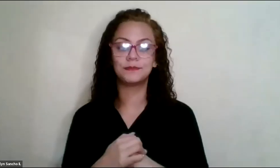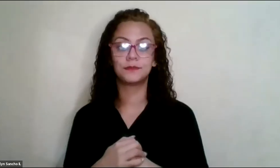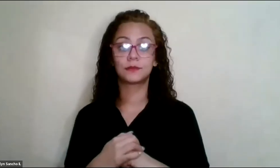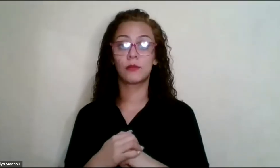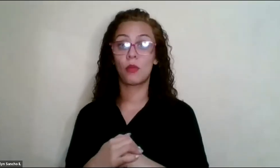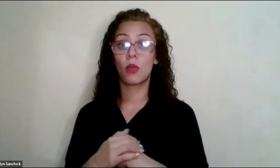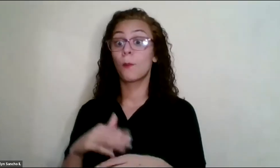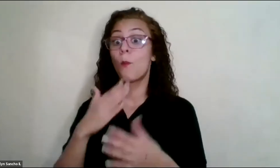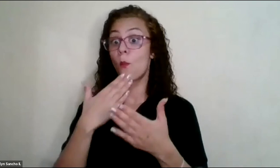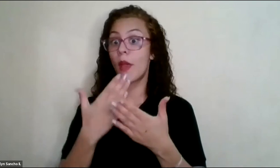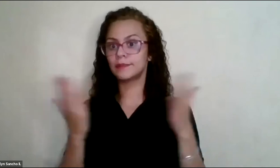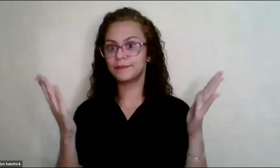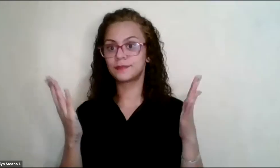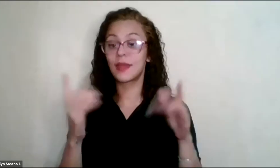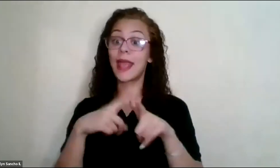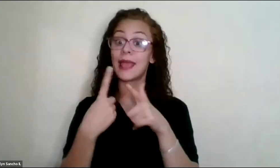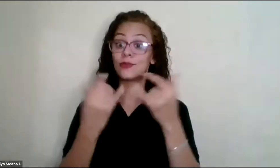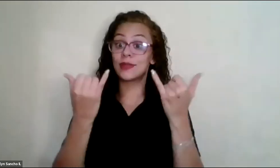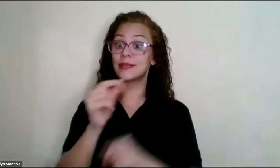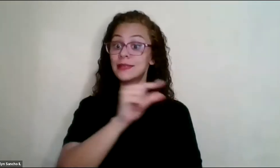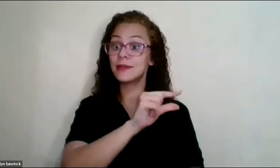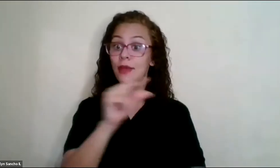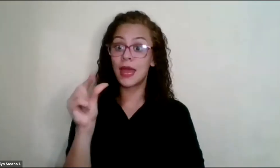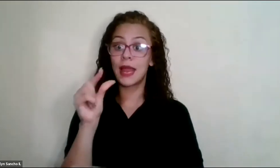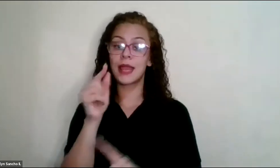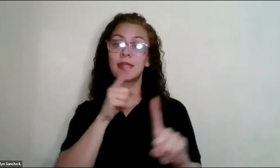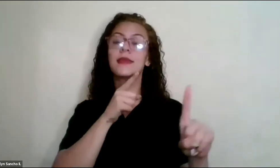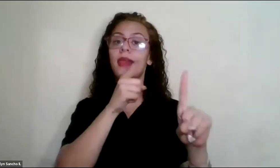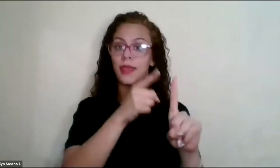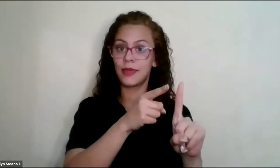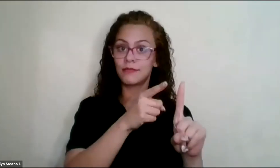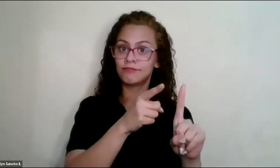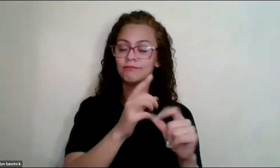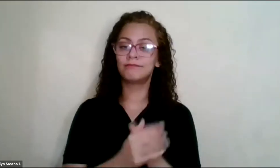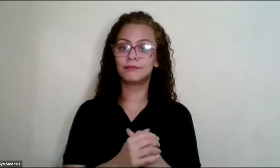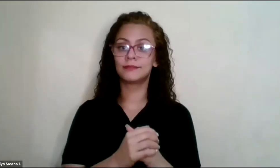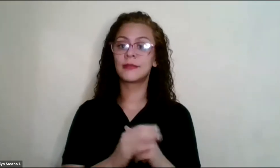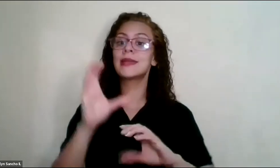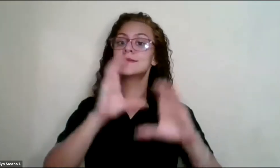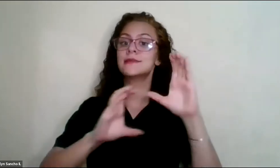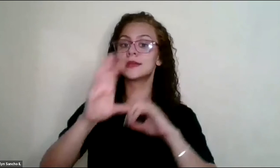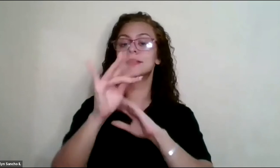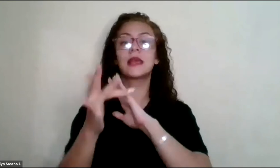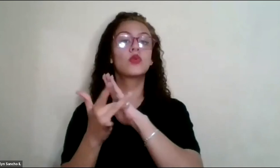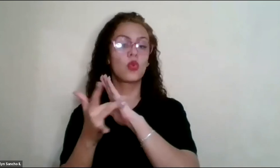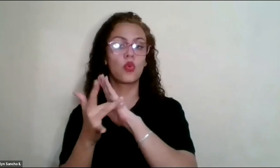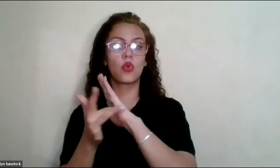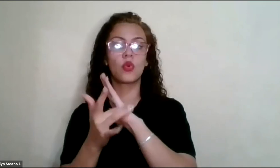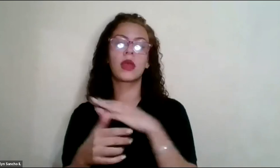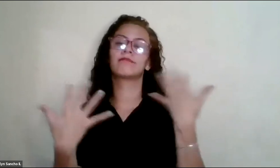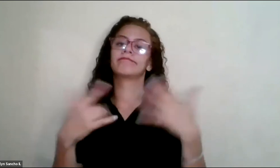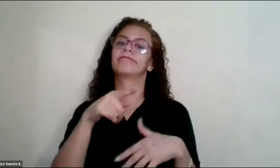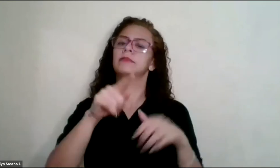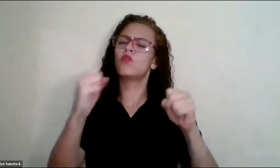Bueno, pues entonces esta semana dirigida a la ciencia y la tecnología va a ser un